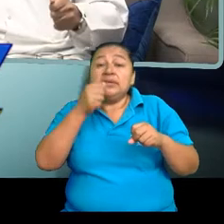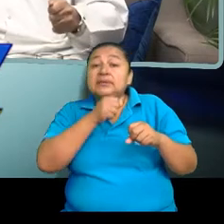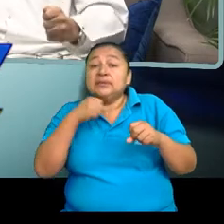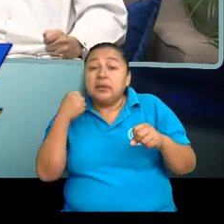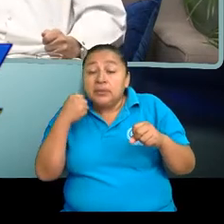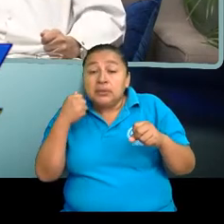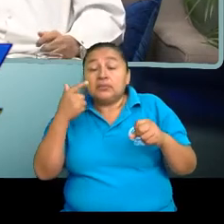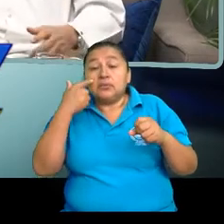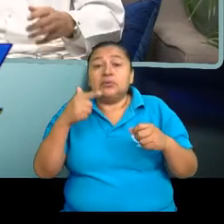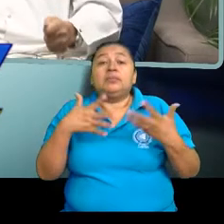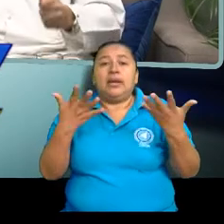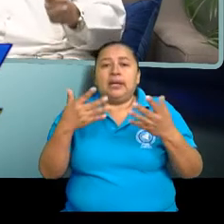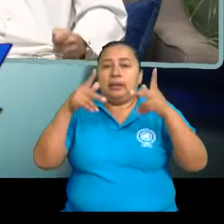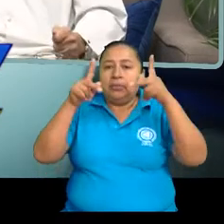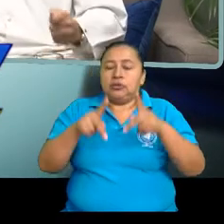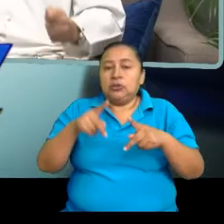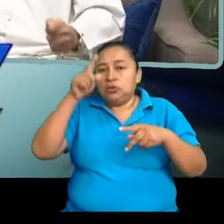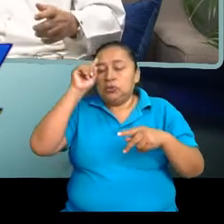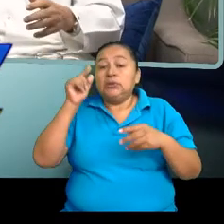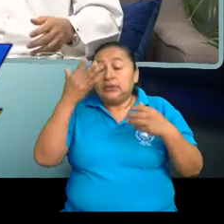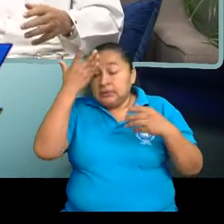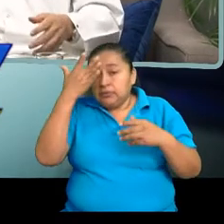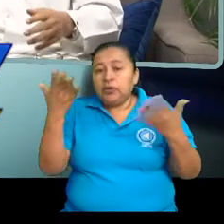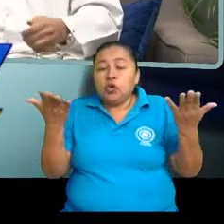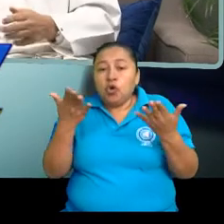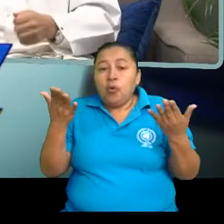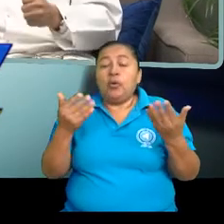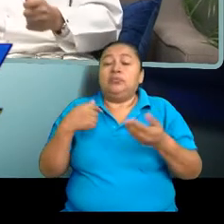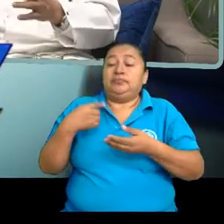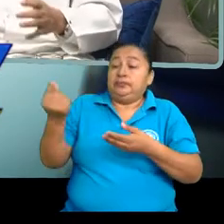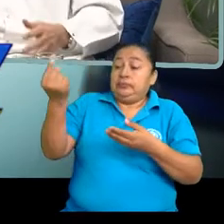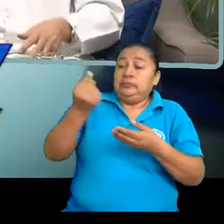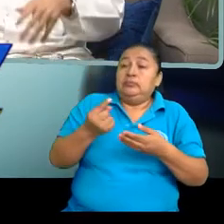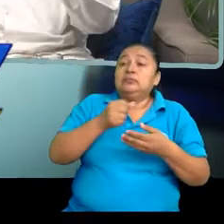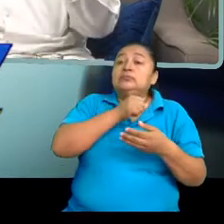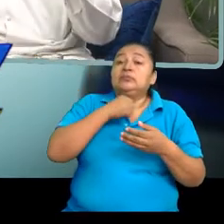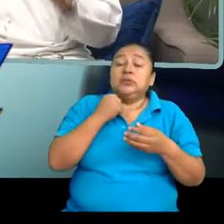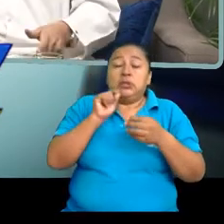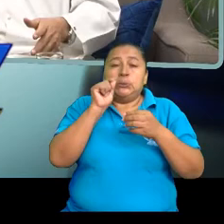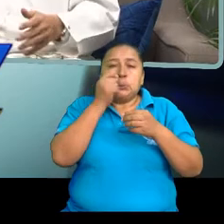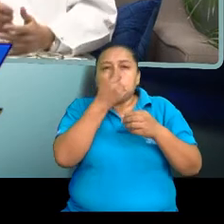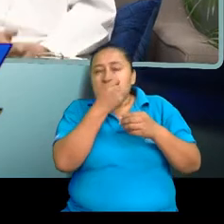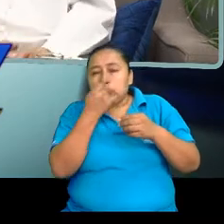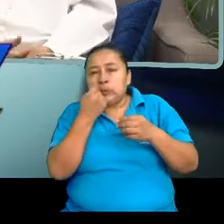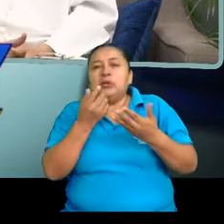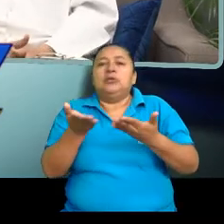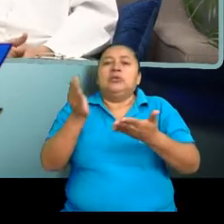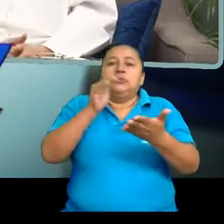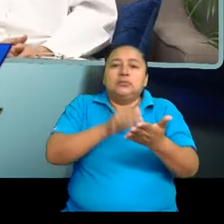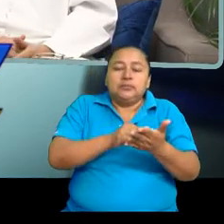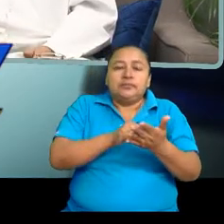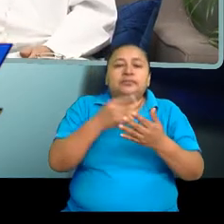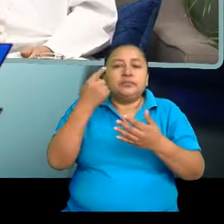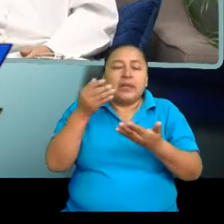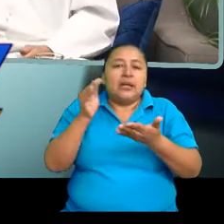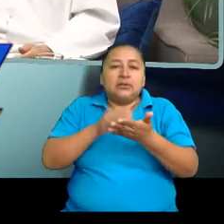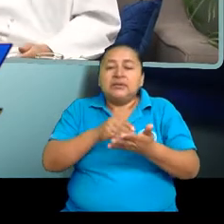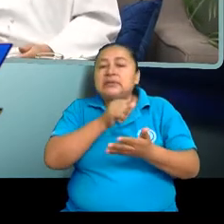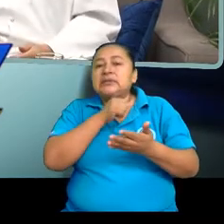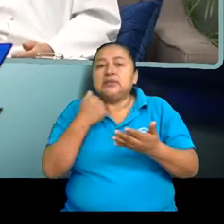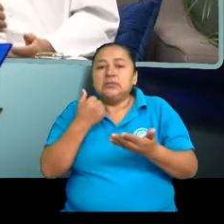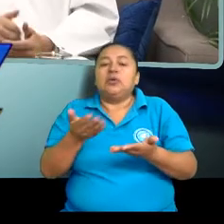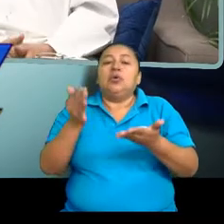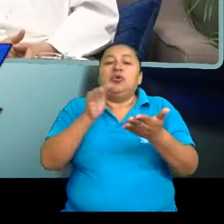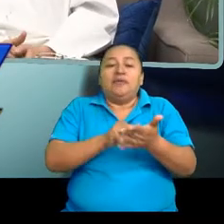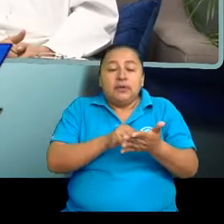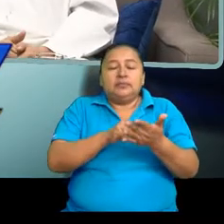gente supiera cómo se toman las muestras, que nos mandan las muestras de los hisopados, volver a repetir esa de las tomas de muestras, la repetimos